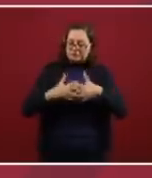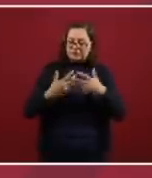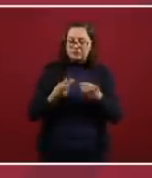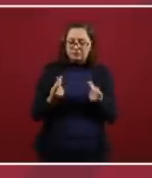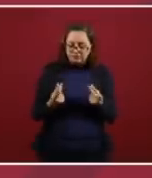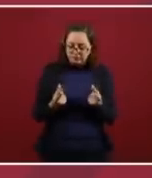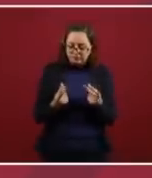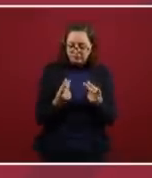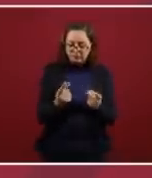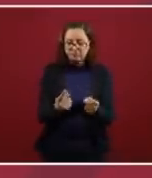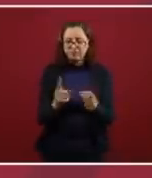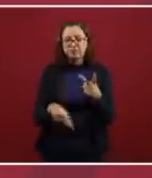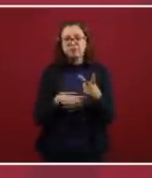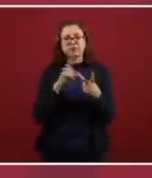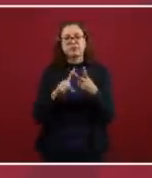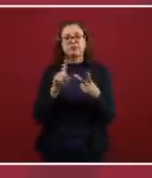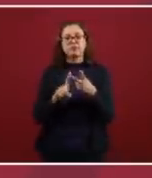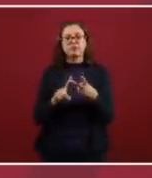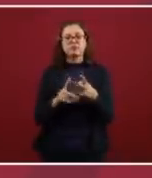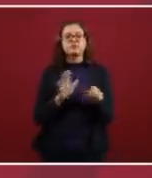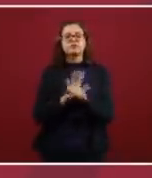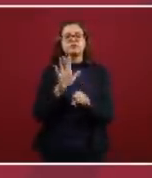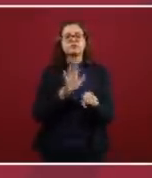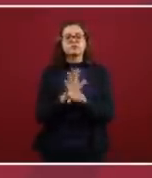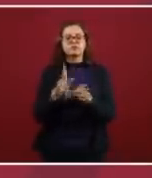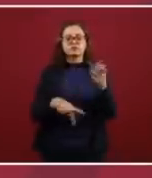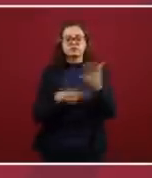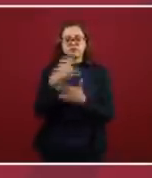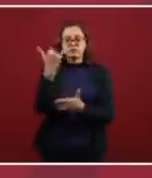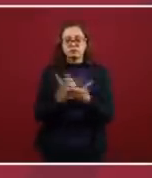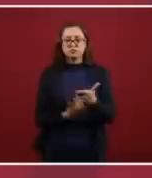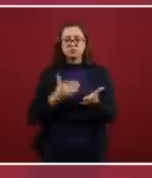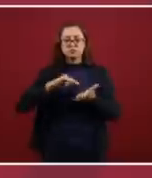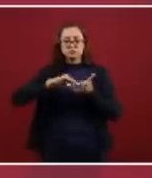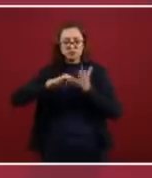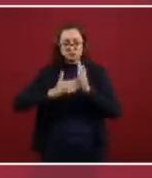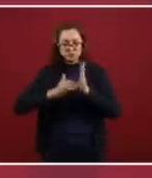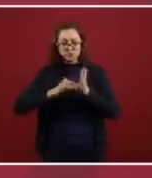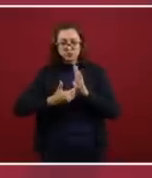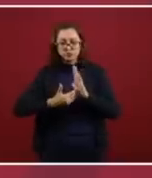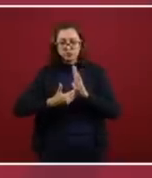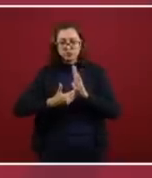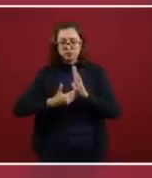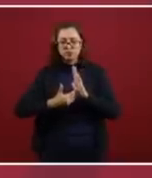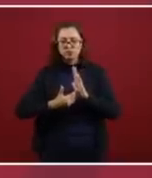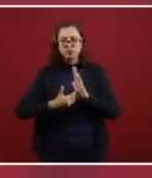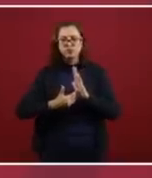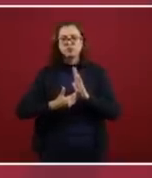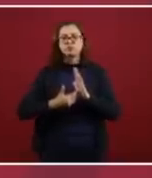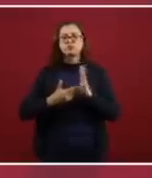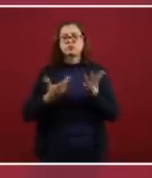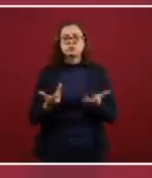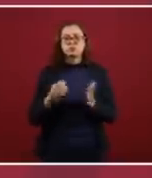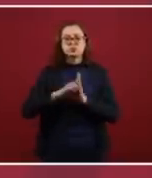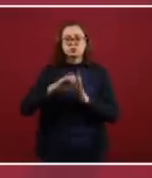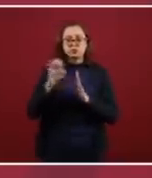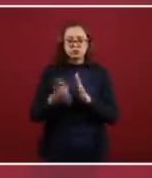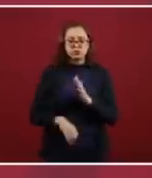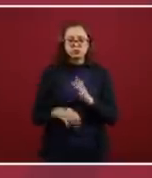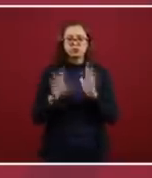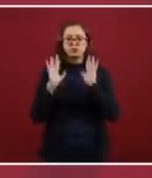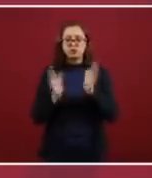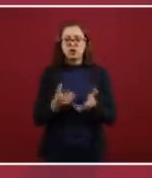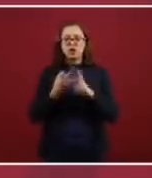es el de los proyectos estratégicos, por ejemplo, ya se echó a andar la